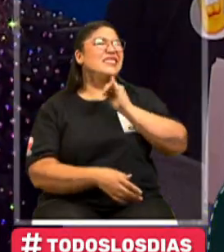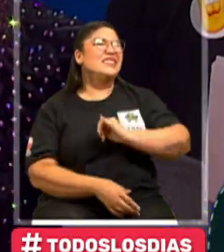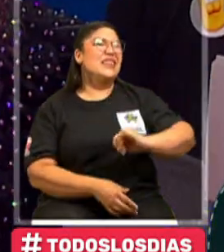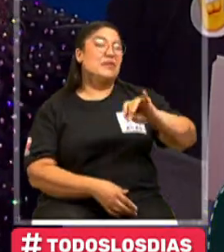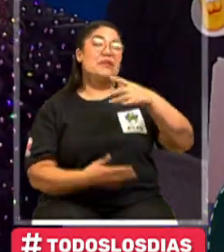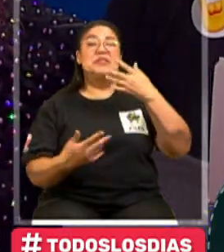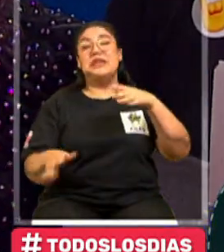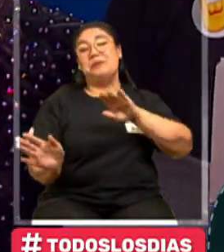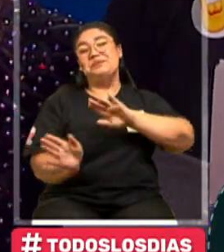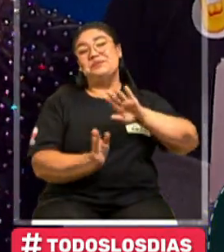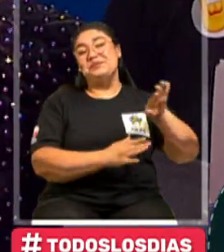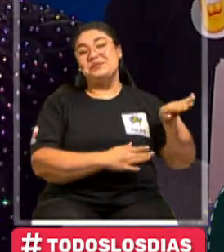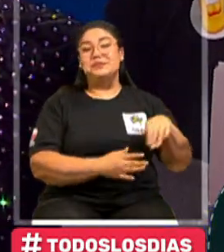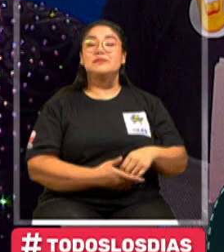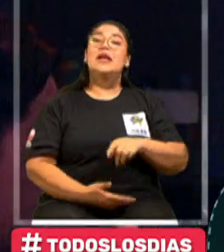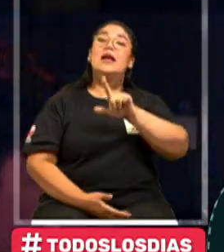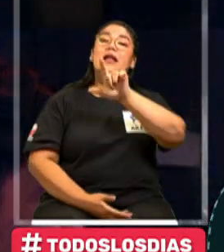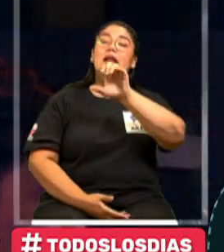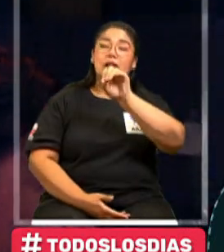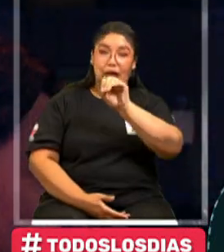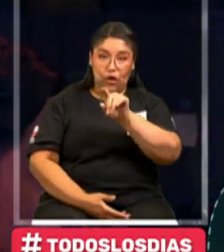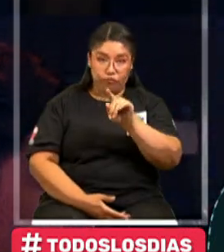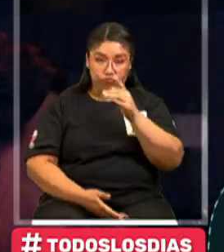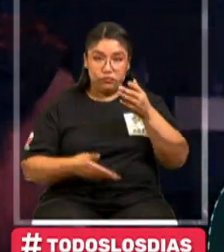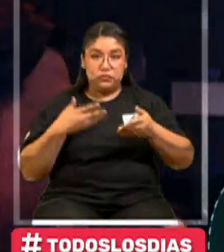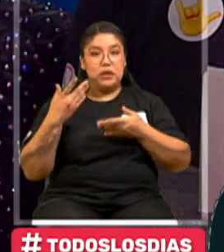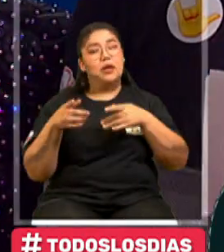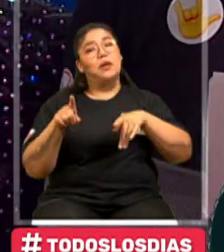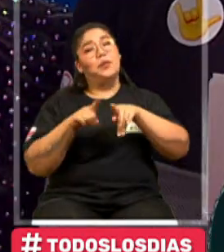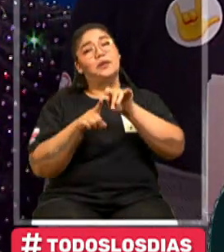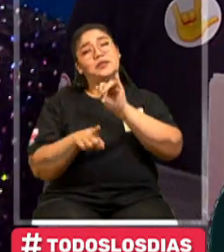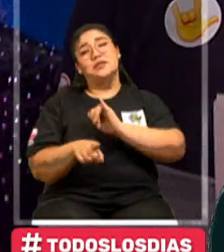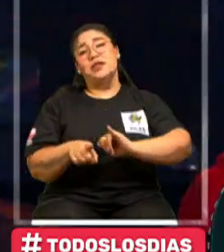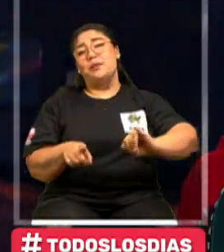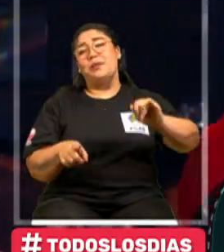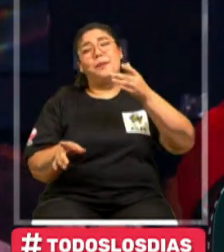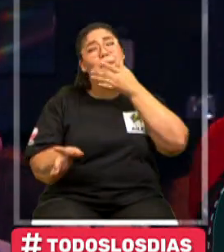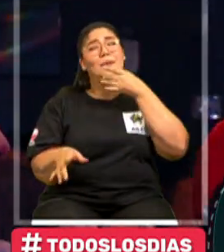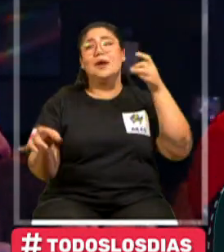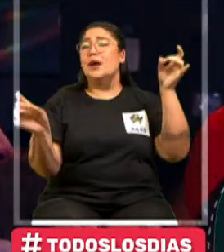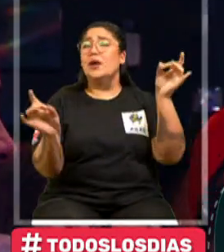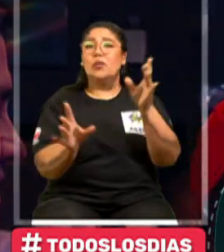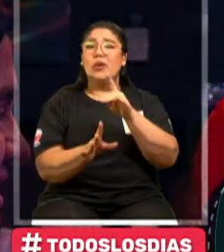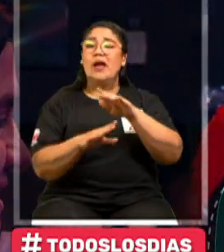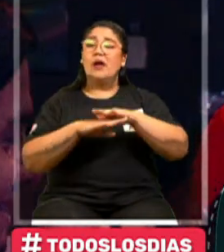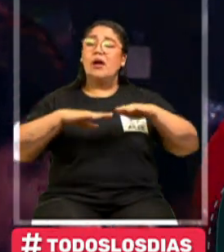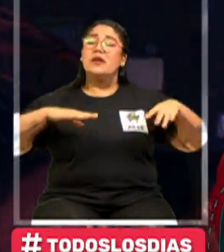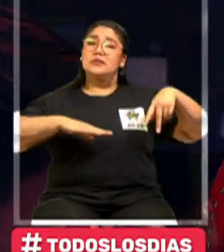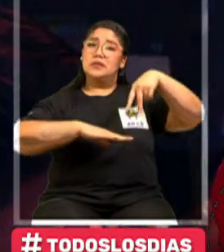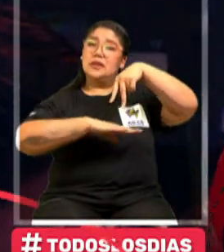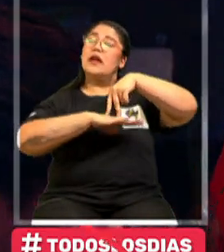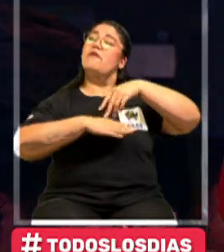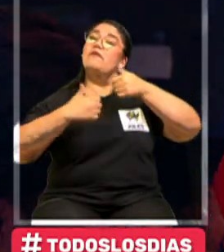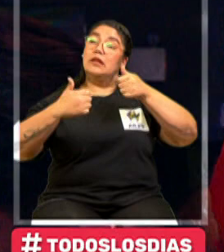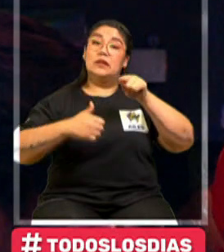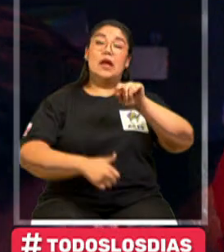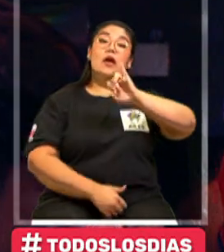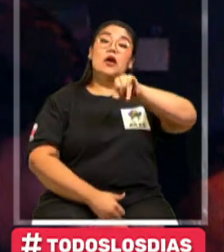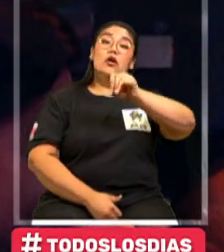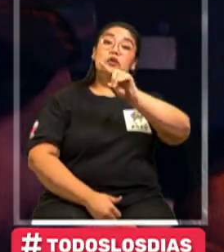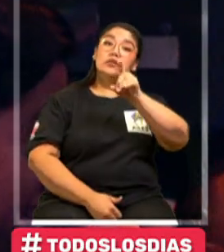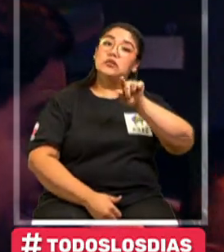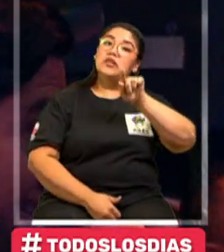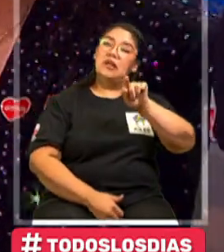ya pasamos. Leo, como siempre, espectacular, un grande escenario. José Luis, te felicito.